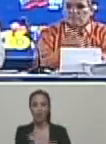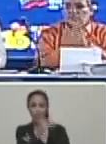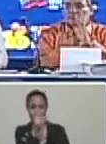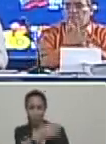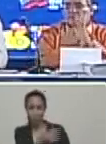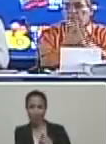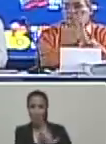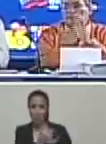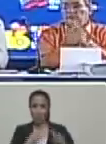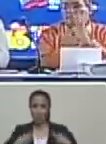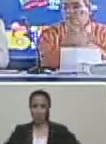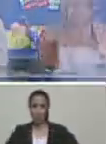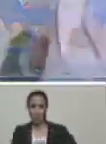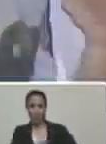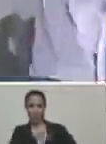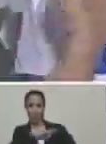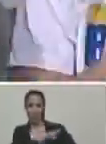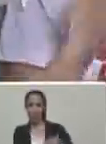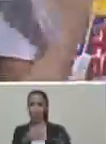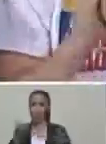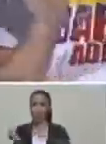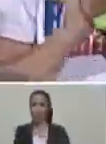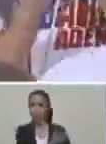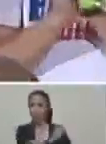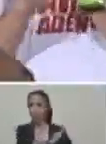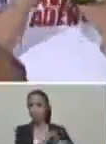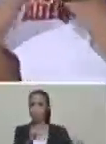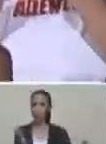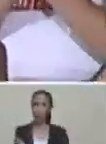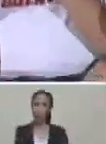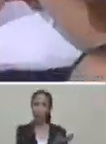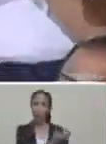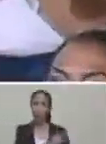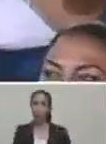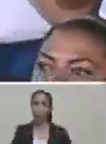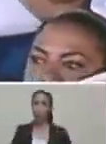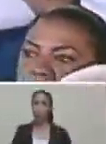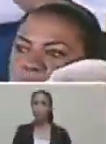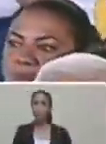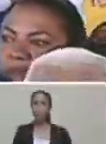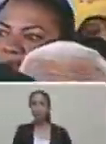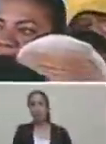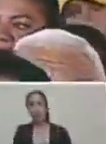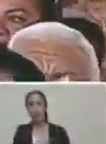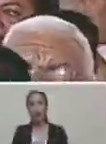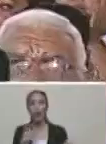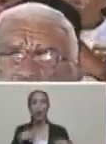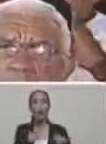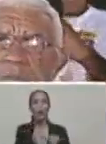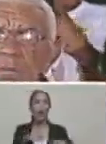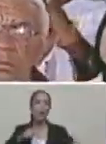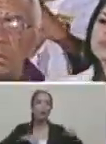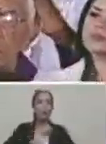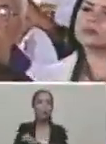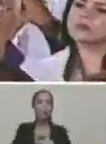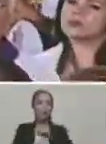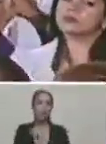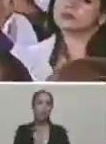falsa ayuda humanitaria que el 23 de febrero. Derrotado quedó en la lona, knockout quedó el